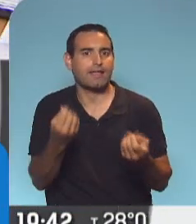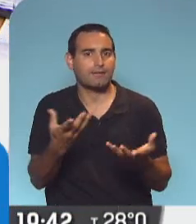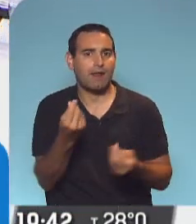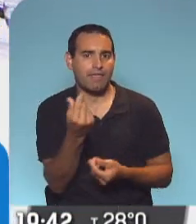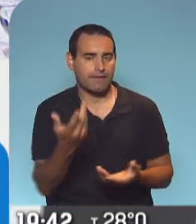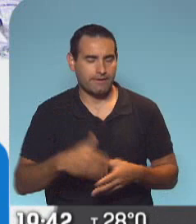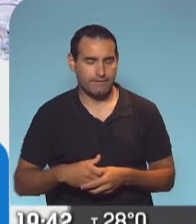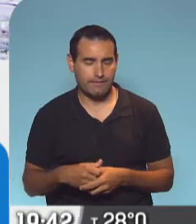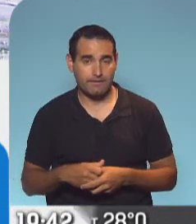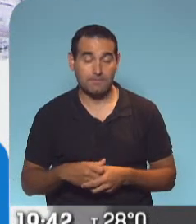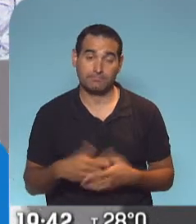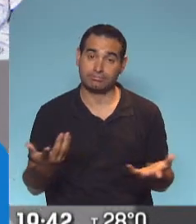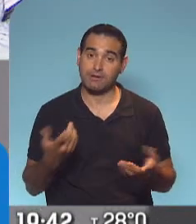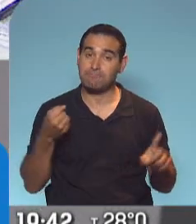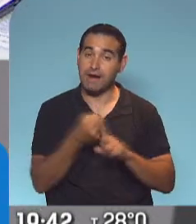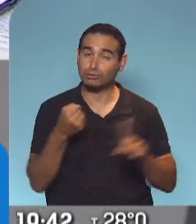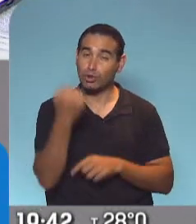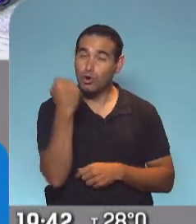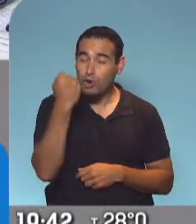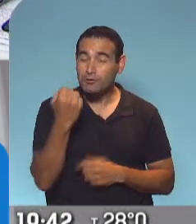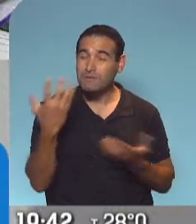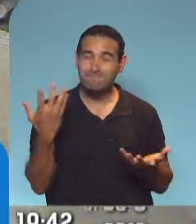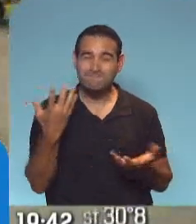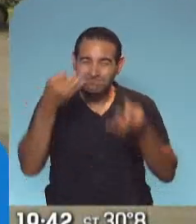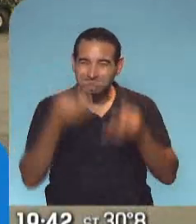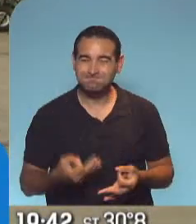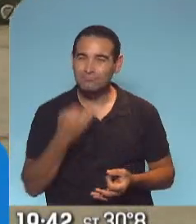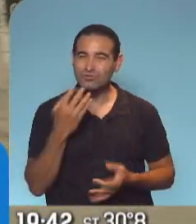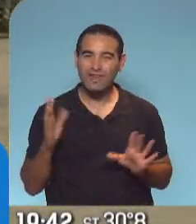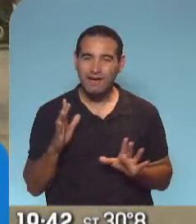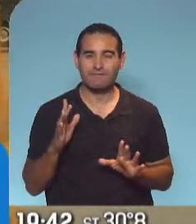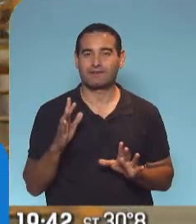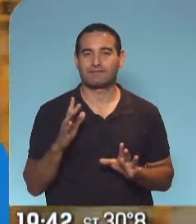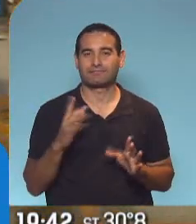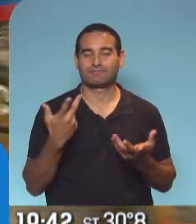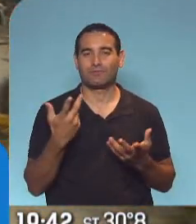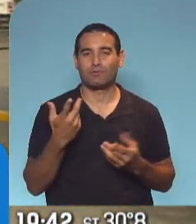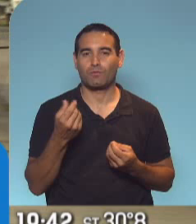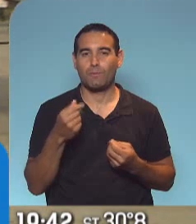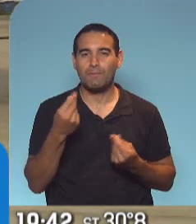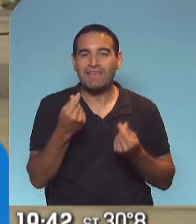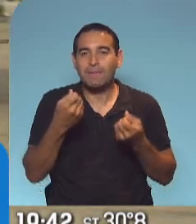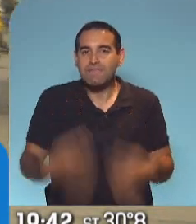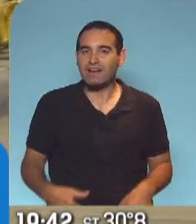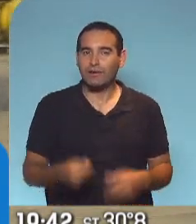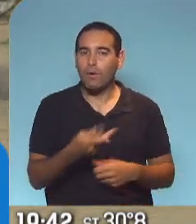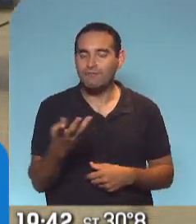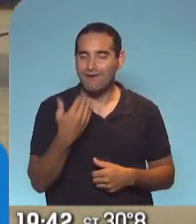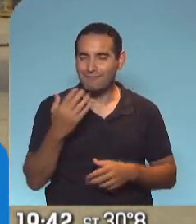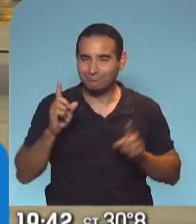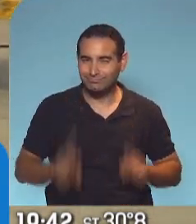Bueno, el impacto todavía es difícil de medir porque todavía no sabemos el alcance que va a tener, pero